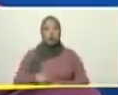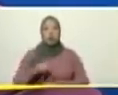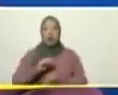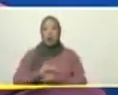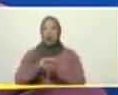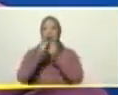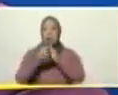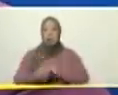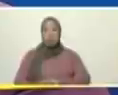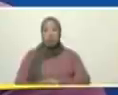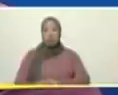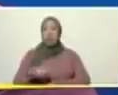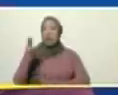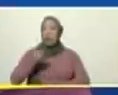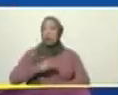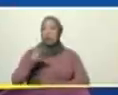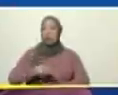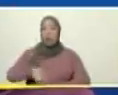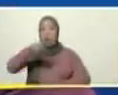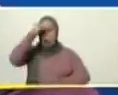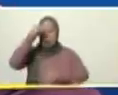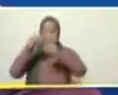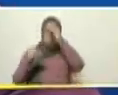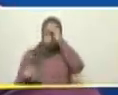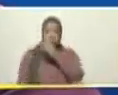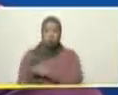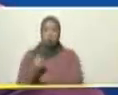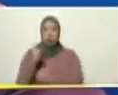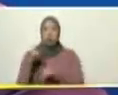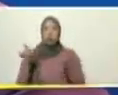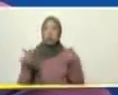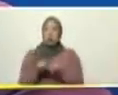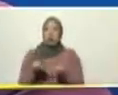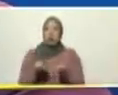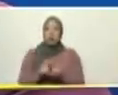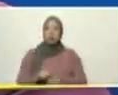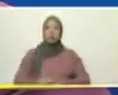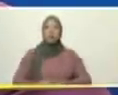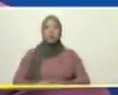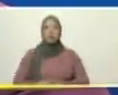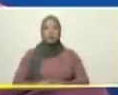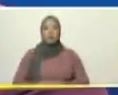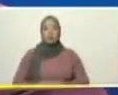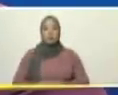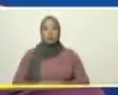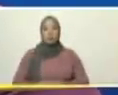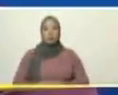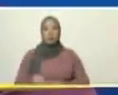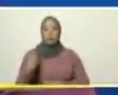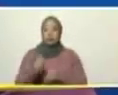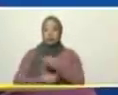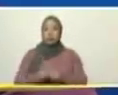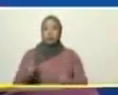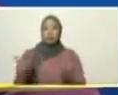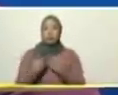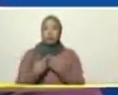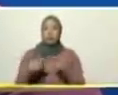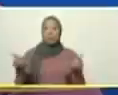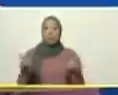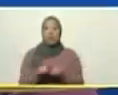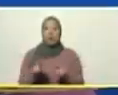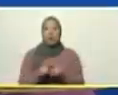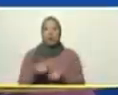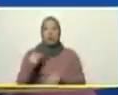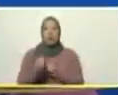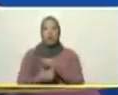cambiado, nunca ha aprendido de sus errores y sigue haciendo exactamente lo mismo que ha hecho en las últimas décadas,